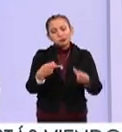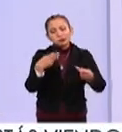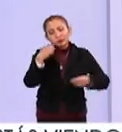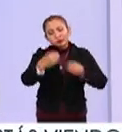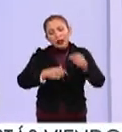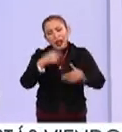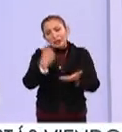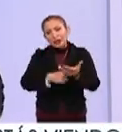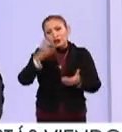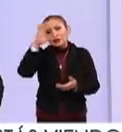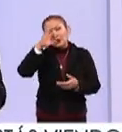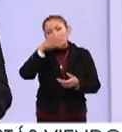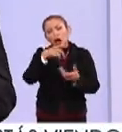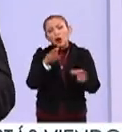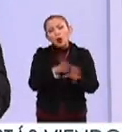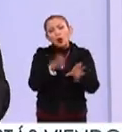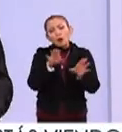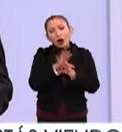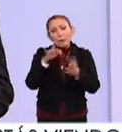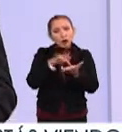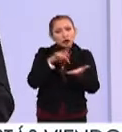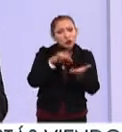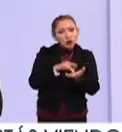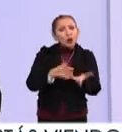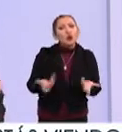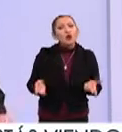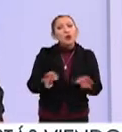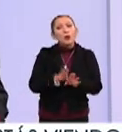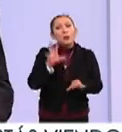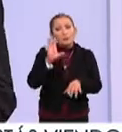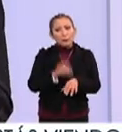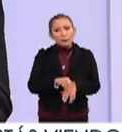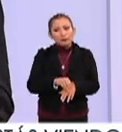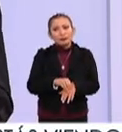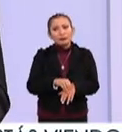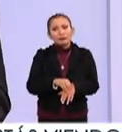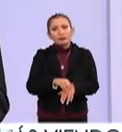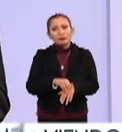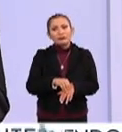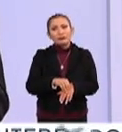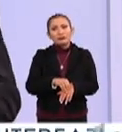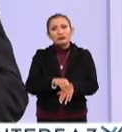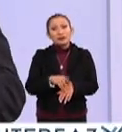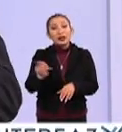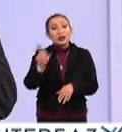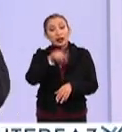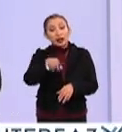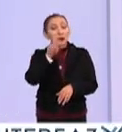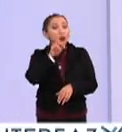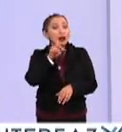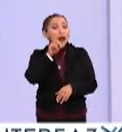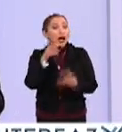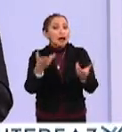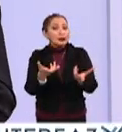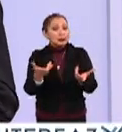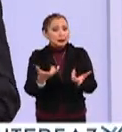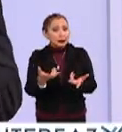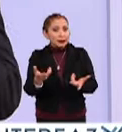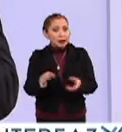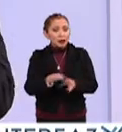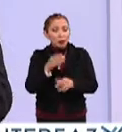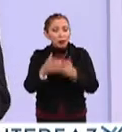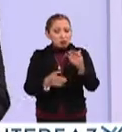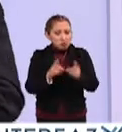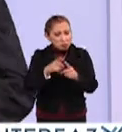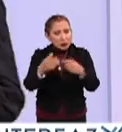dentro de la ciencia, qué tanto se está apoyando, qué tanto se está permitiendo a que las mujeres logren generar un